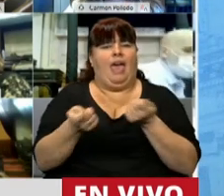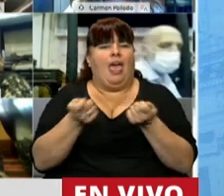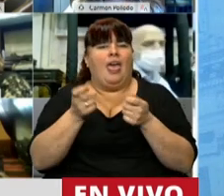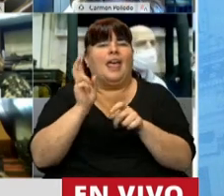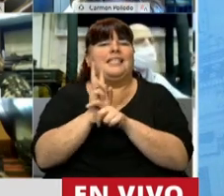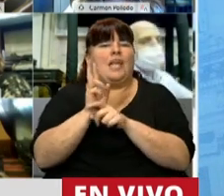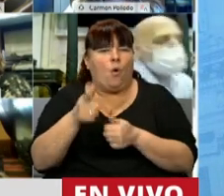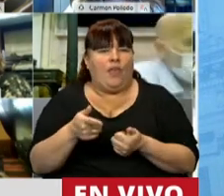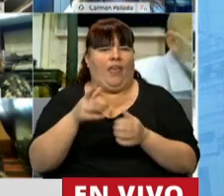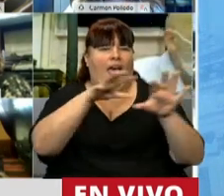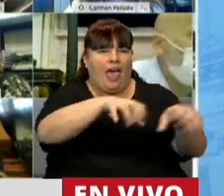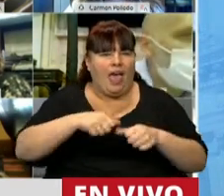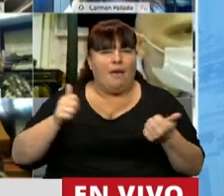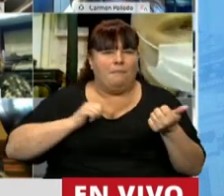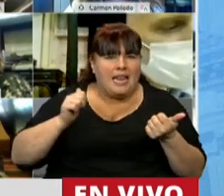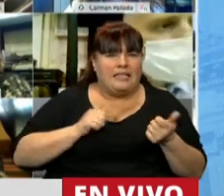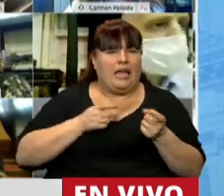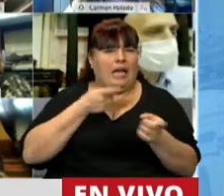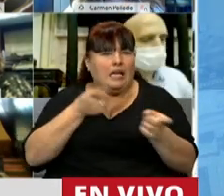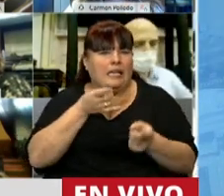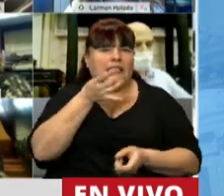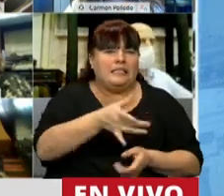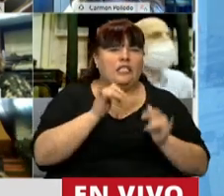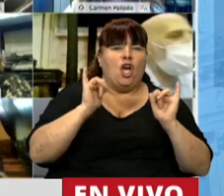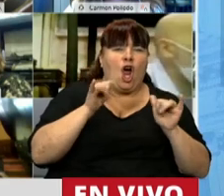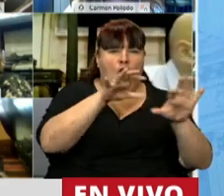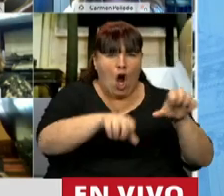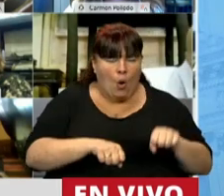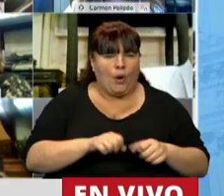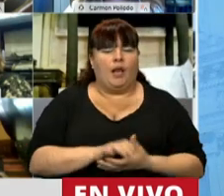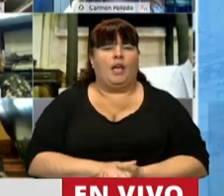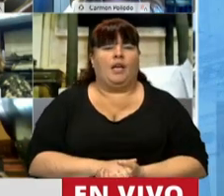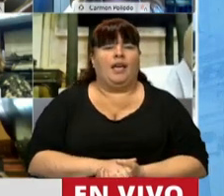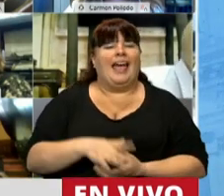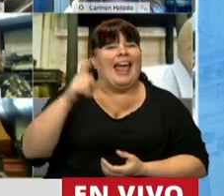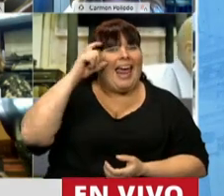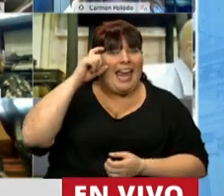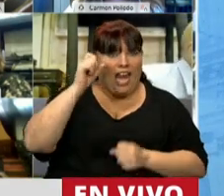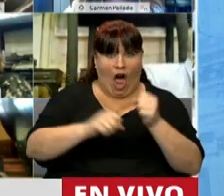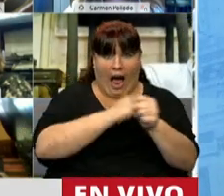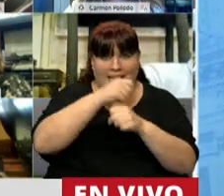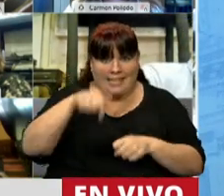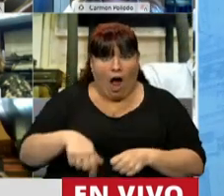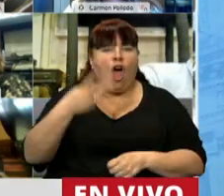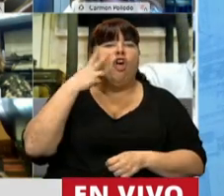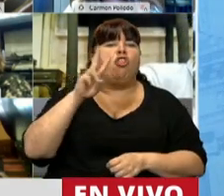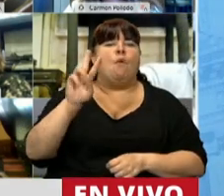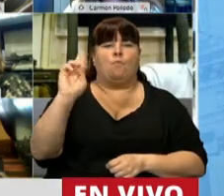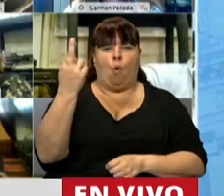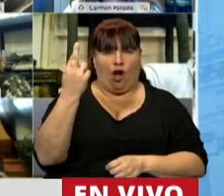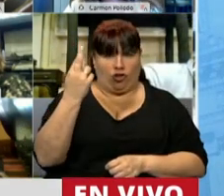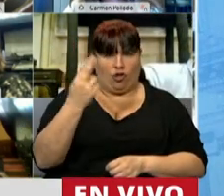de seguridad, razias, milicias, persecuciones a jóvenes. Desde enero se contabilizan 2.000